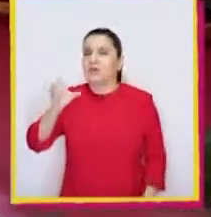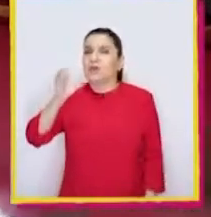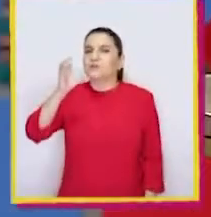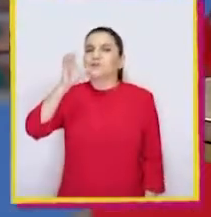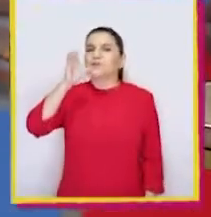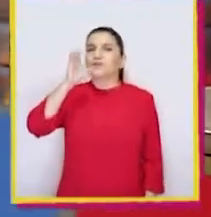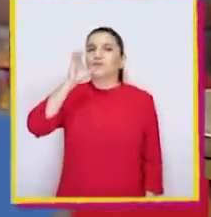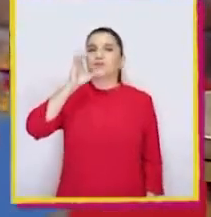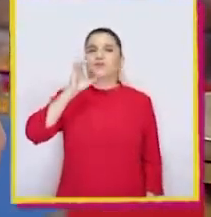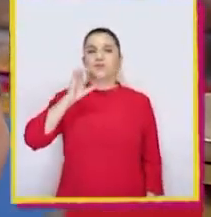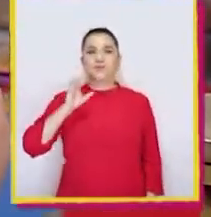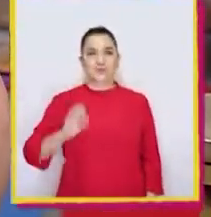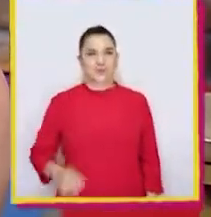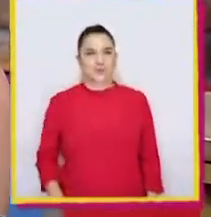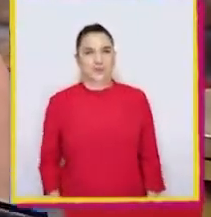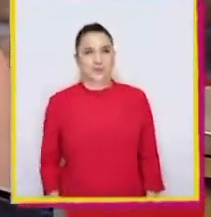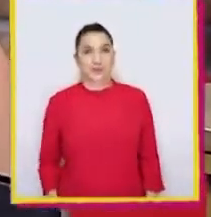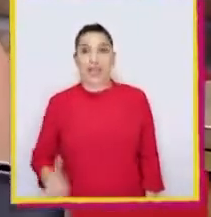tomarlo.